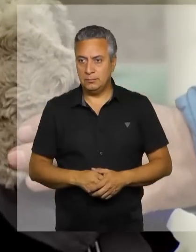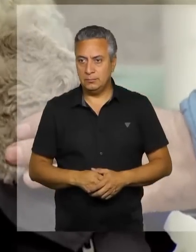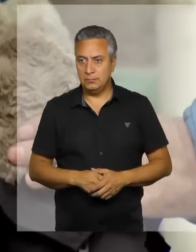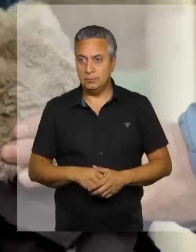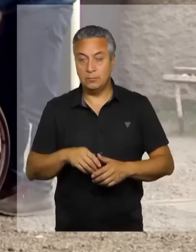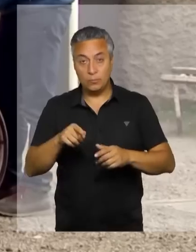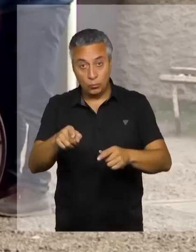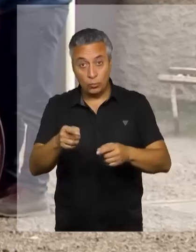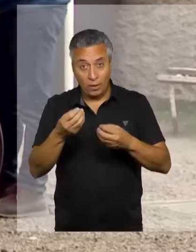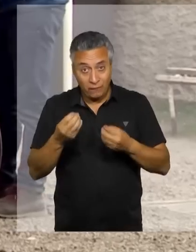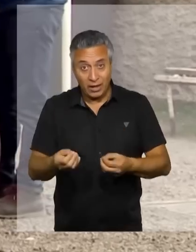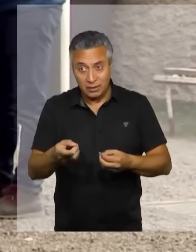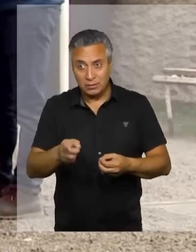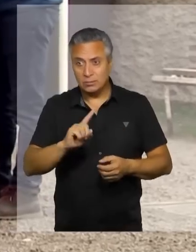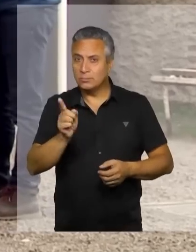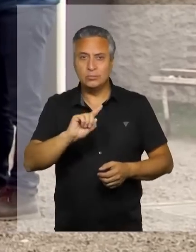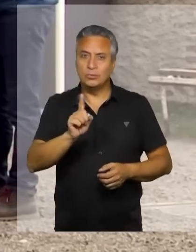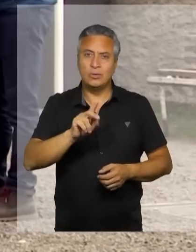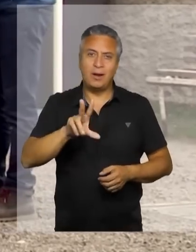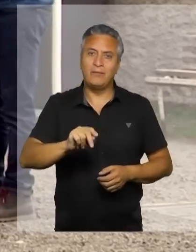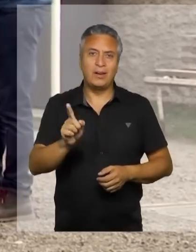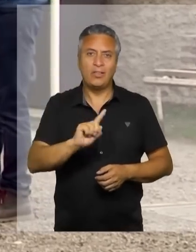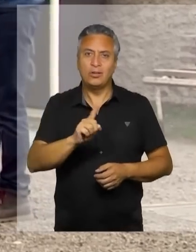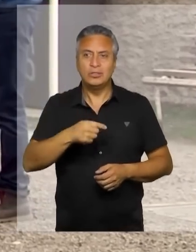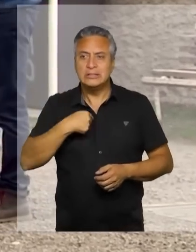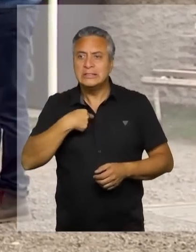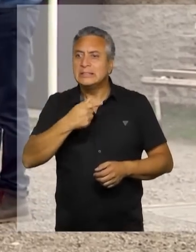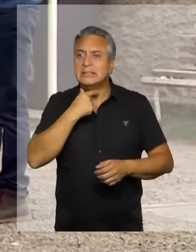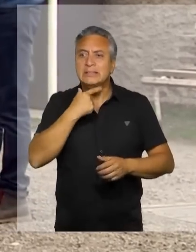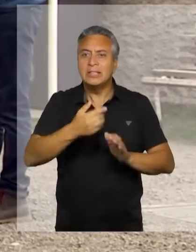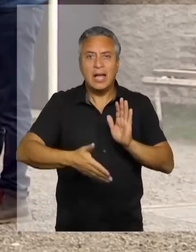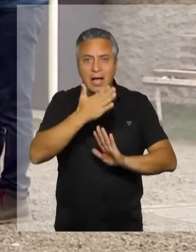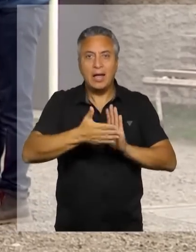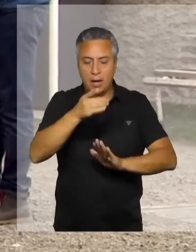¿Estás bien? No, la verdad no. Sabes que me quiero ir,